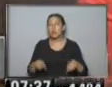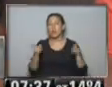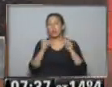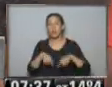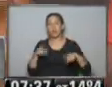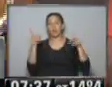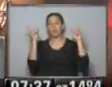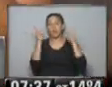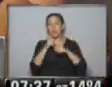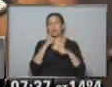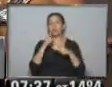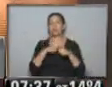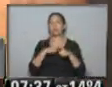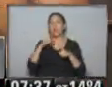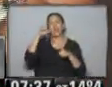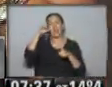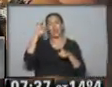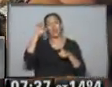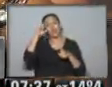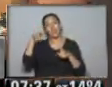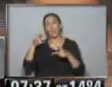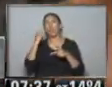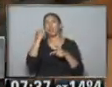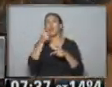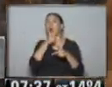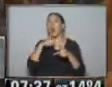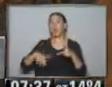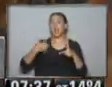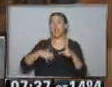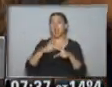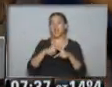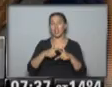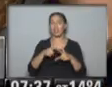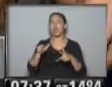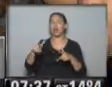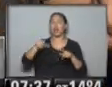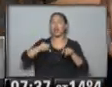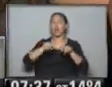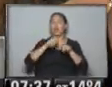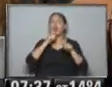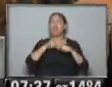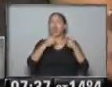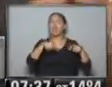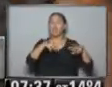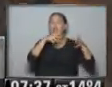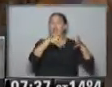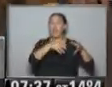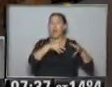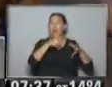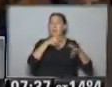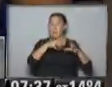Se pasan la pelota, Edenor y Aguas Argentinas. Se rompió una cámara acá